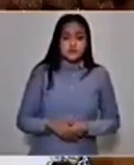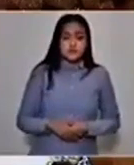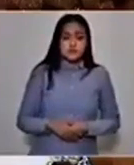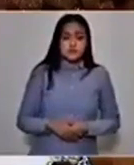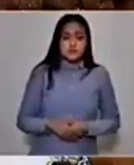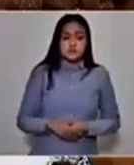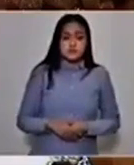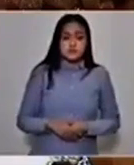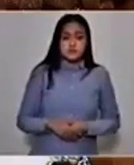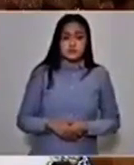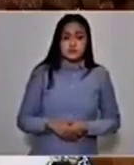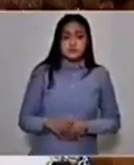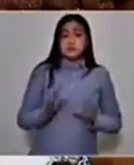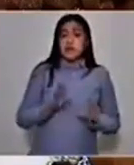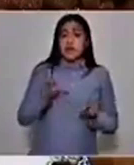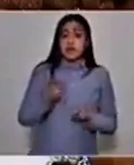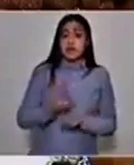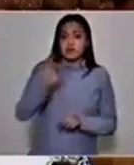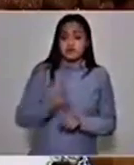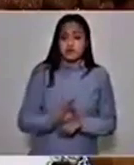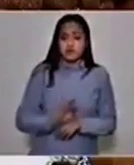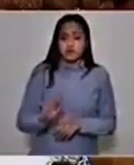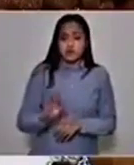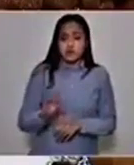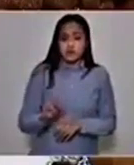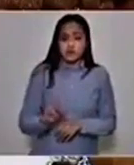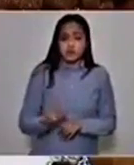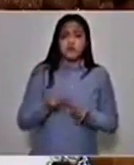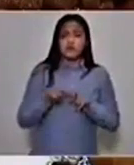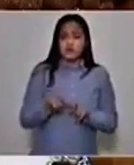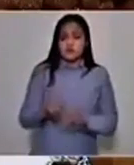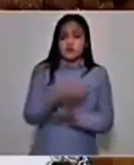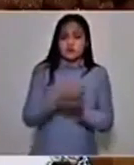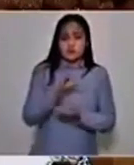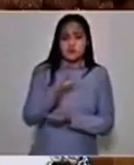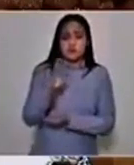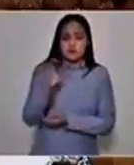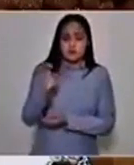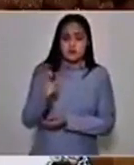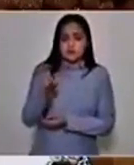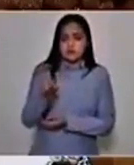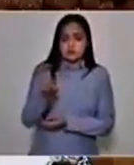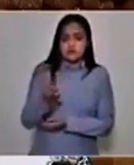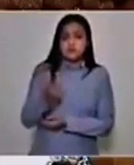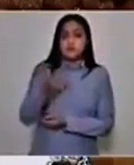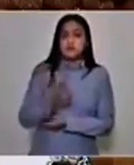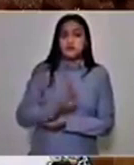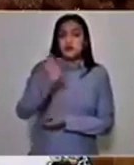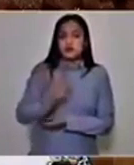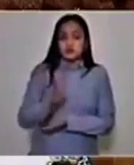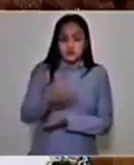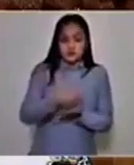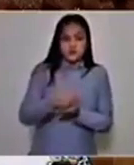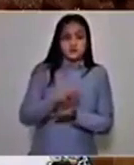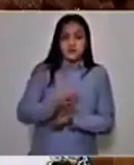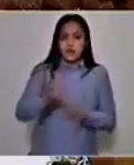Es lo que existe, ya no es un porcentaje. Lo sigue recaudando la CFE, pero ya no es un porcentaje.